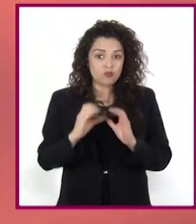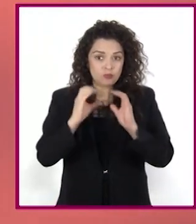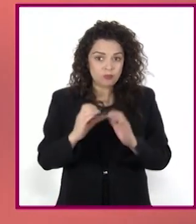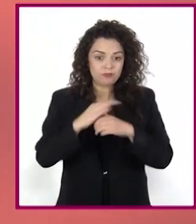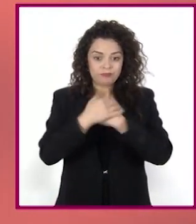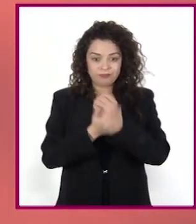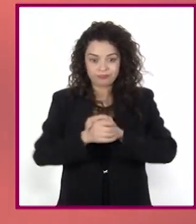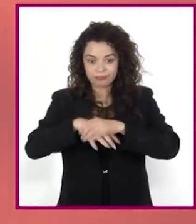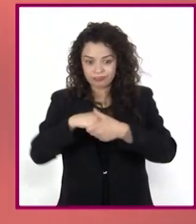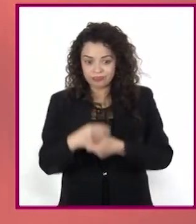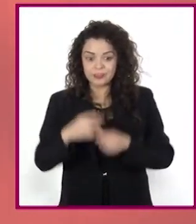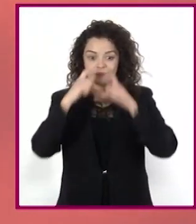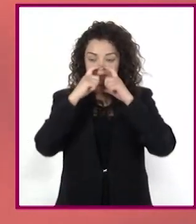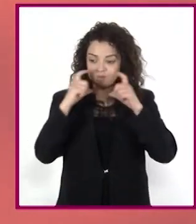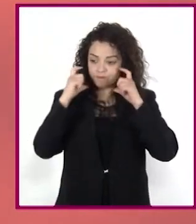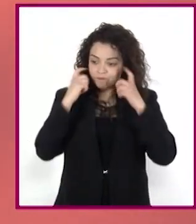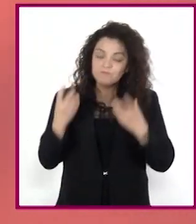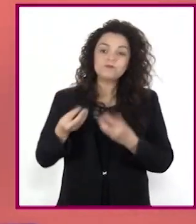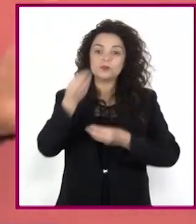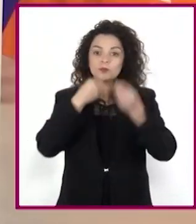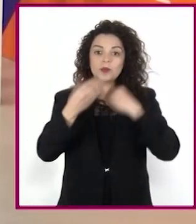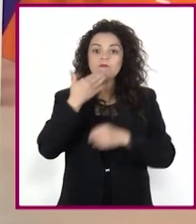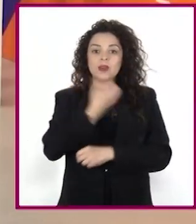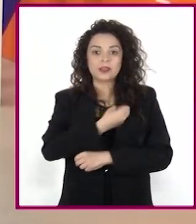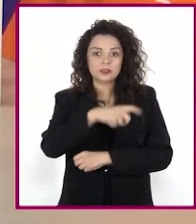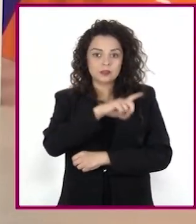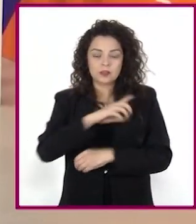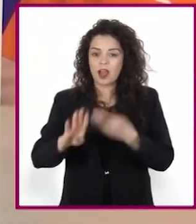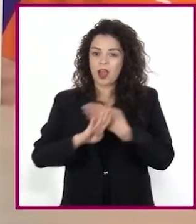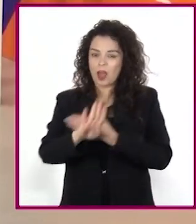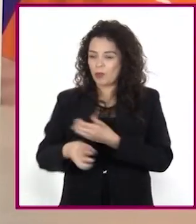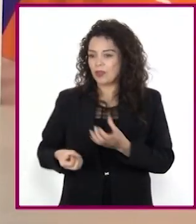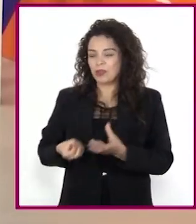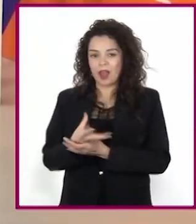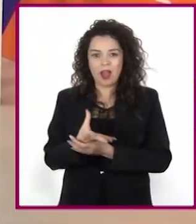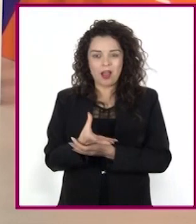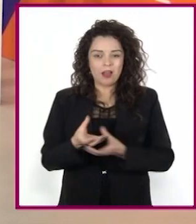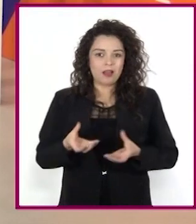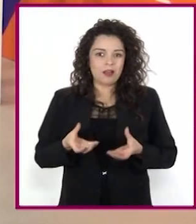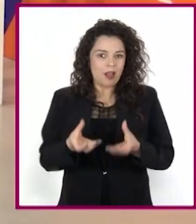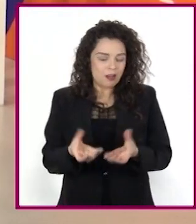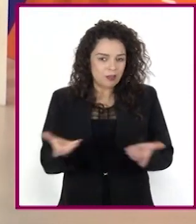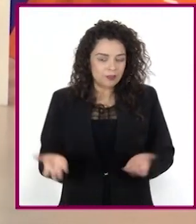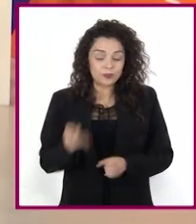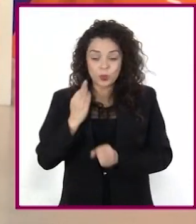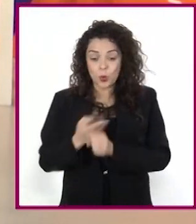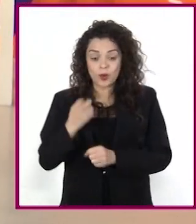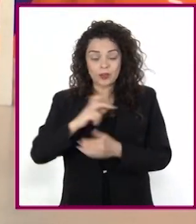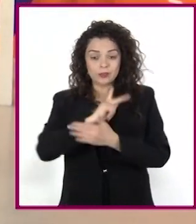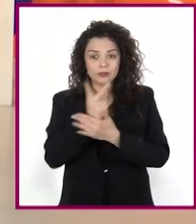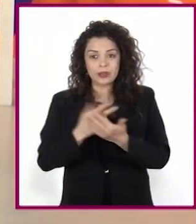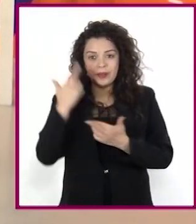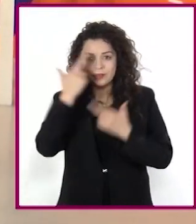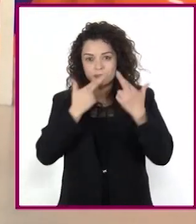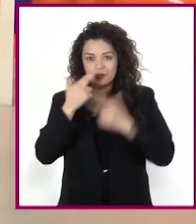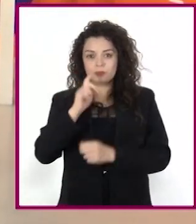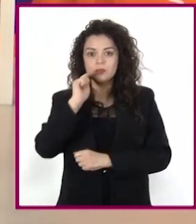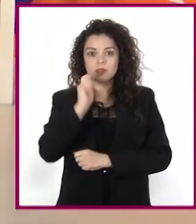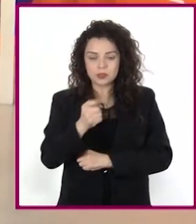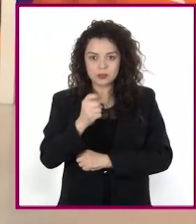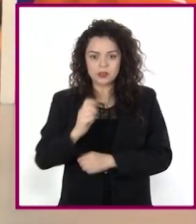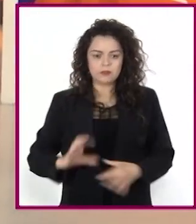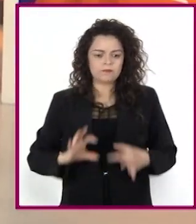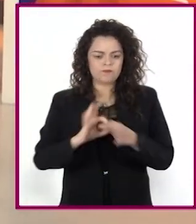sanamente. Eviten salir de casa salvo que sea muy necesario. En esta sesión revisaremos la importancia de la coherencia en una